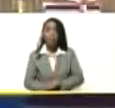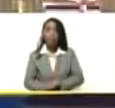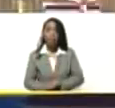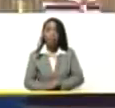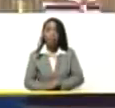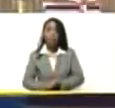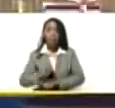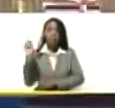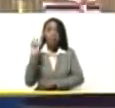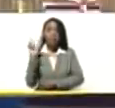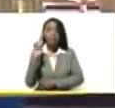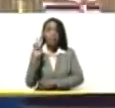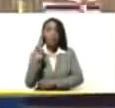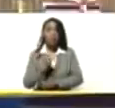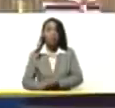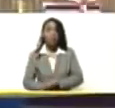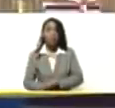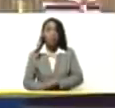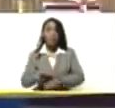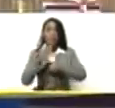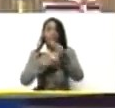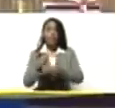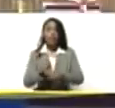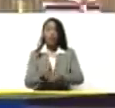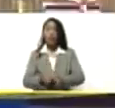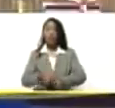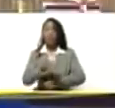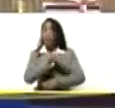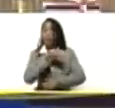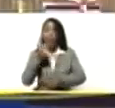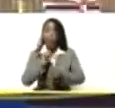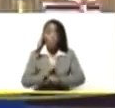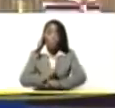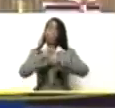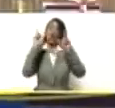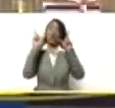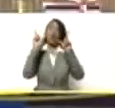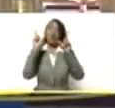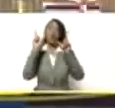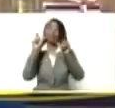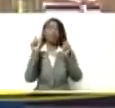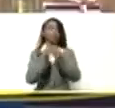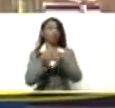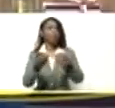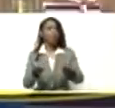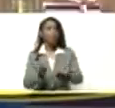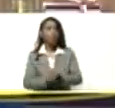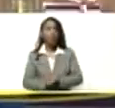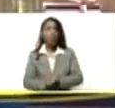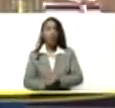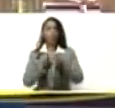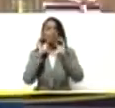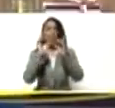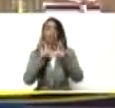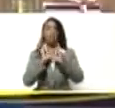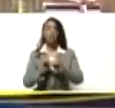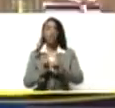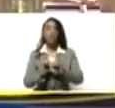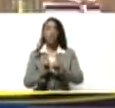venezuela fue gratamente sorprendida con la decisión de la